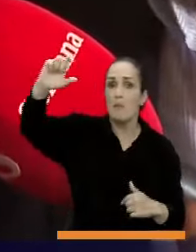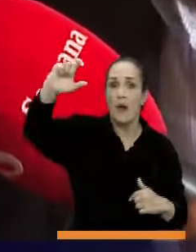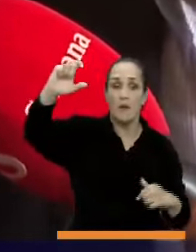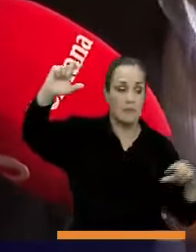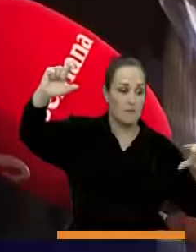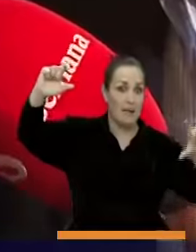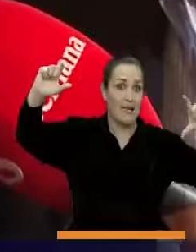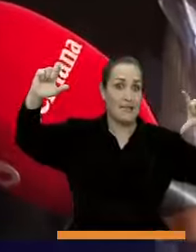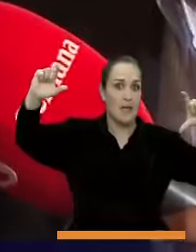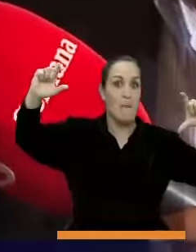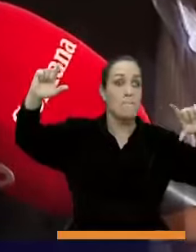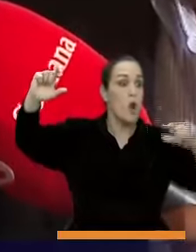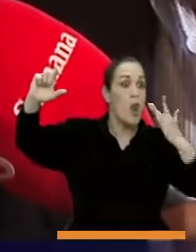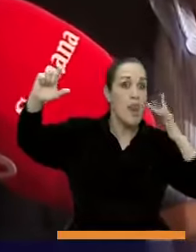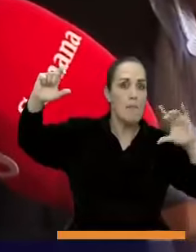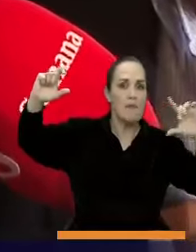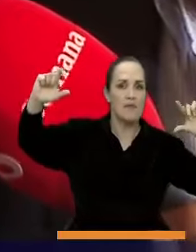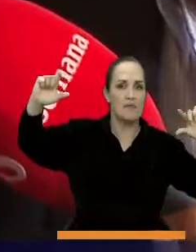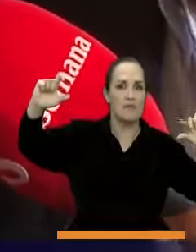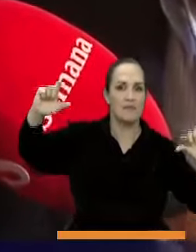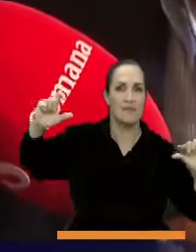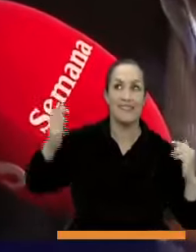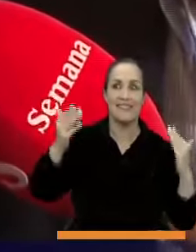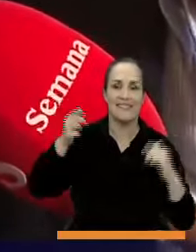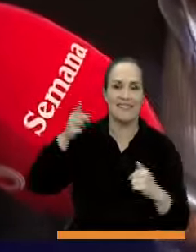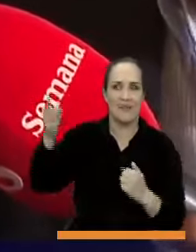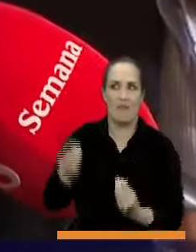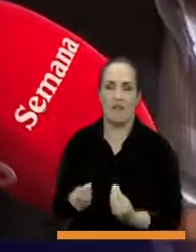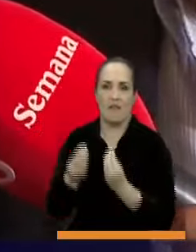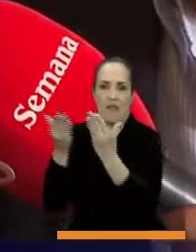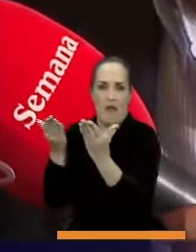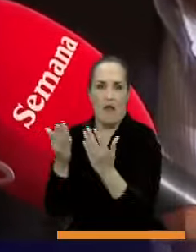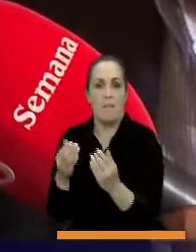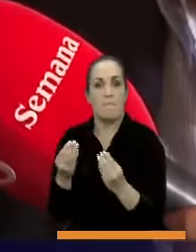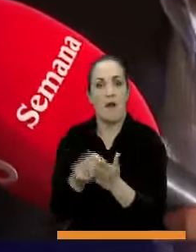de alto valor agregado. Esto es una cosa que requiere estructuración financiera.